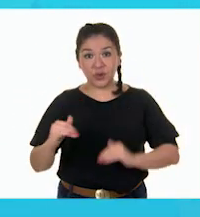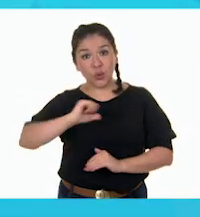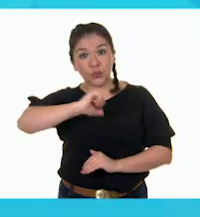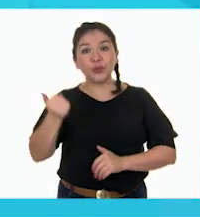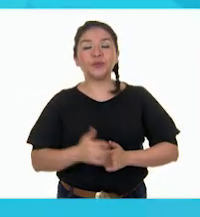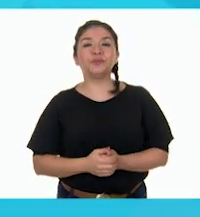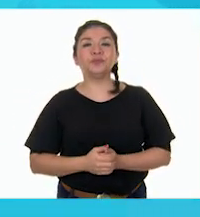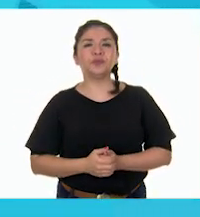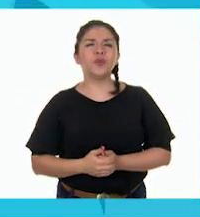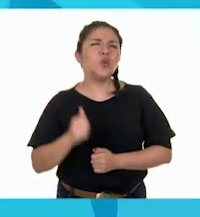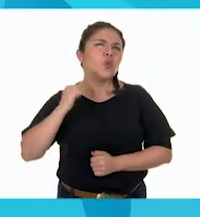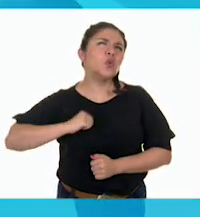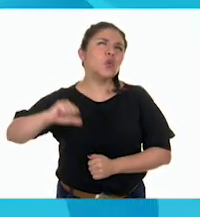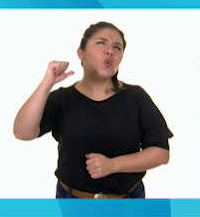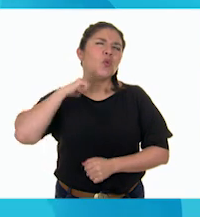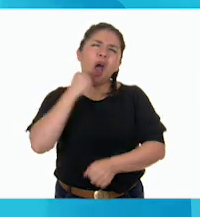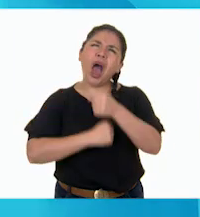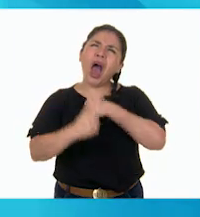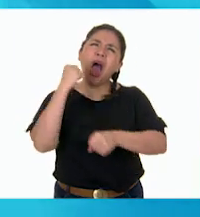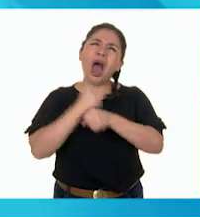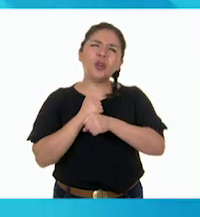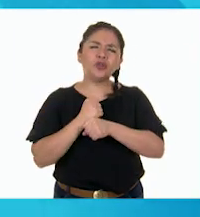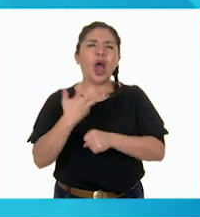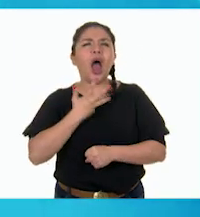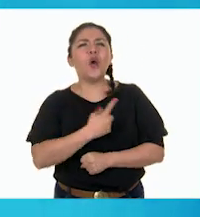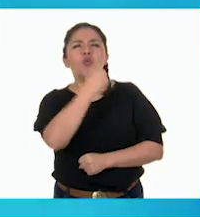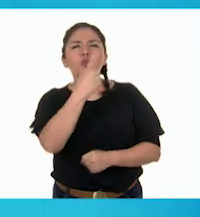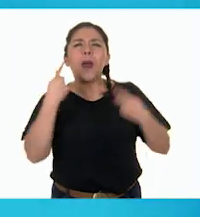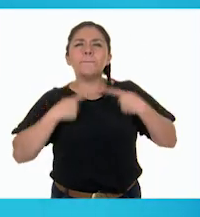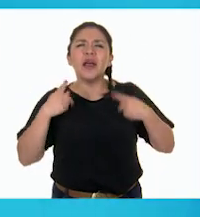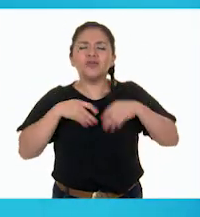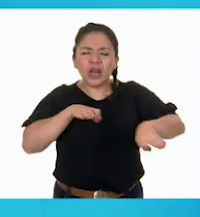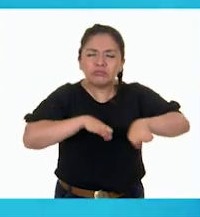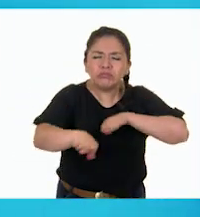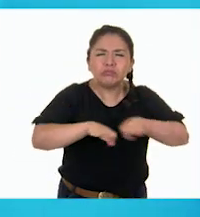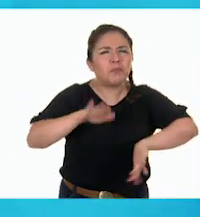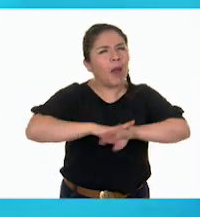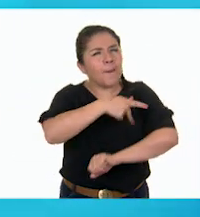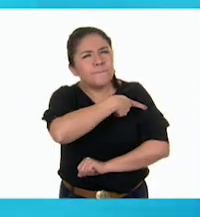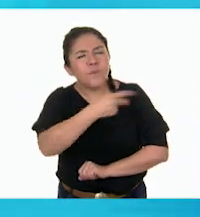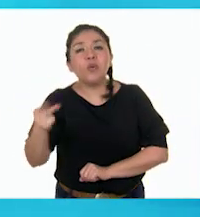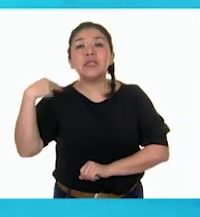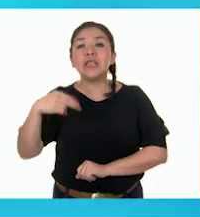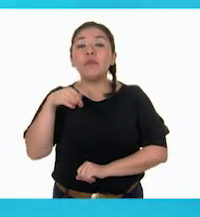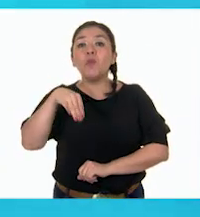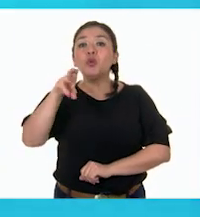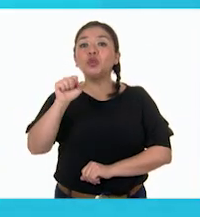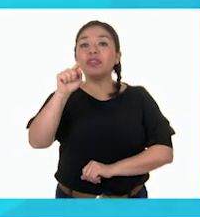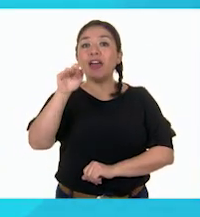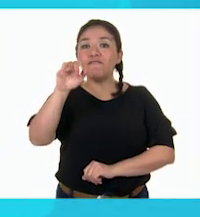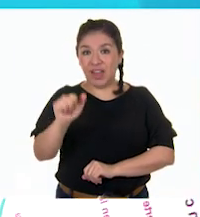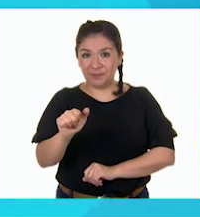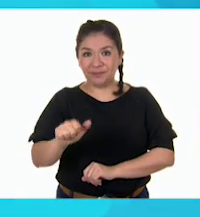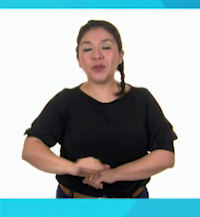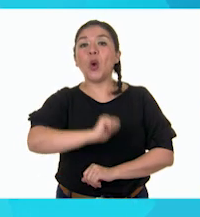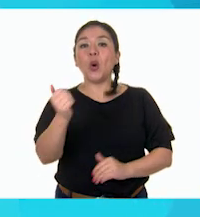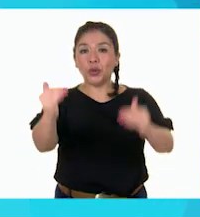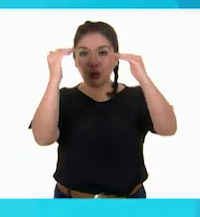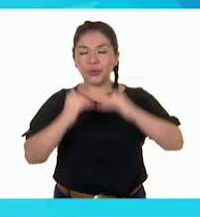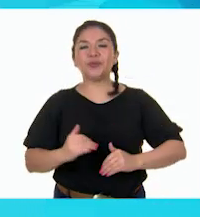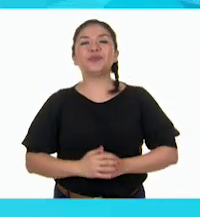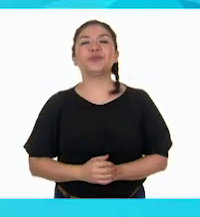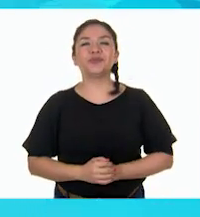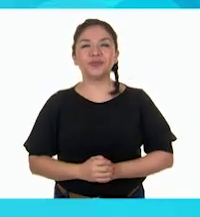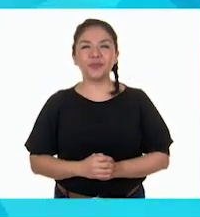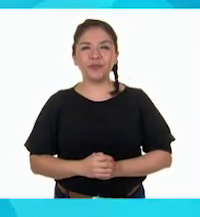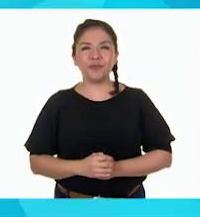maravillosa. Hace muchos años vivía un sastre muy pobre llamado Mustafa. Siguiente, la